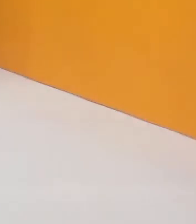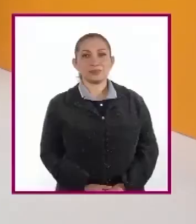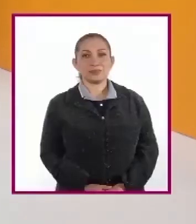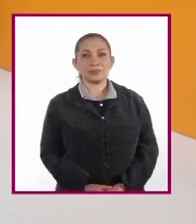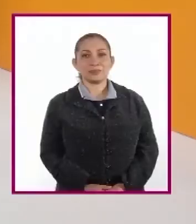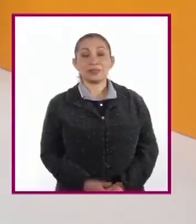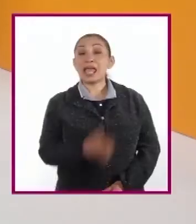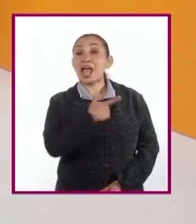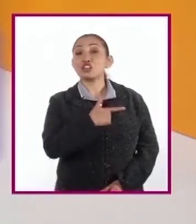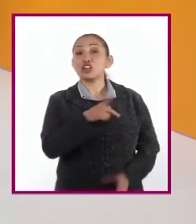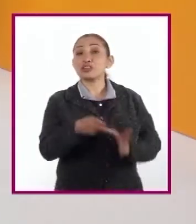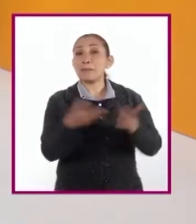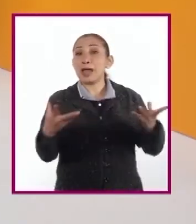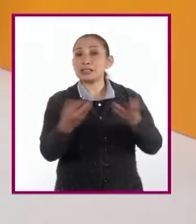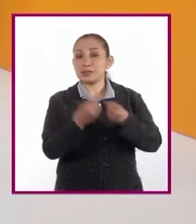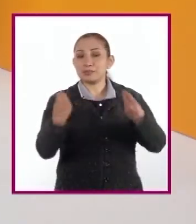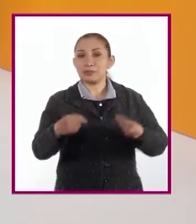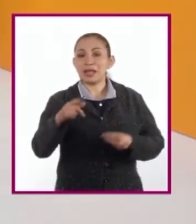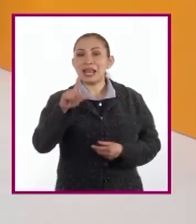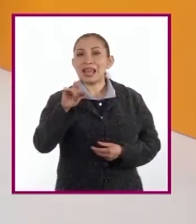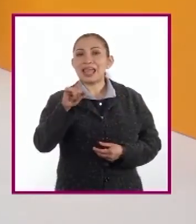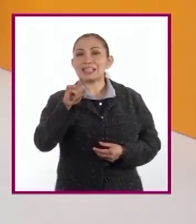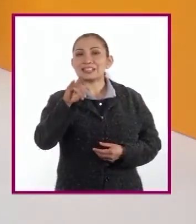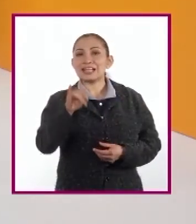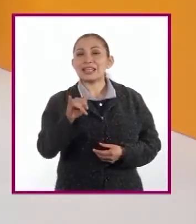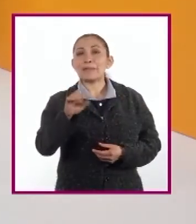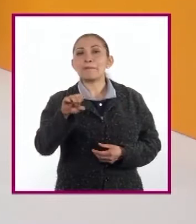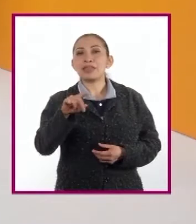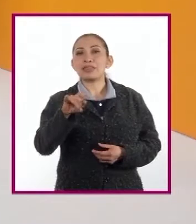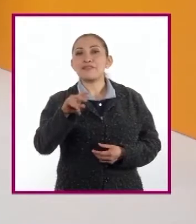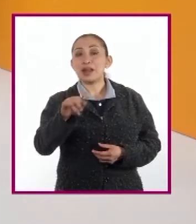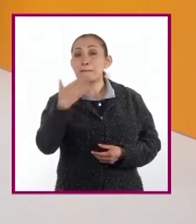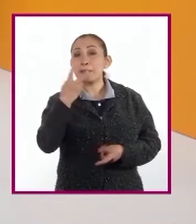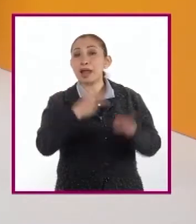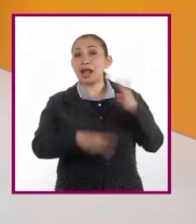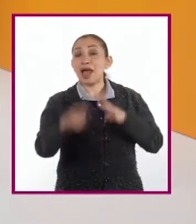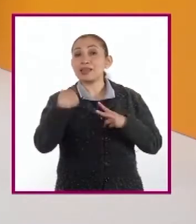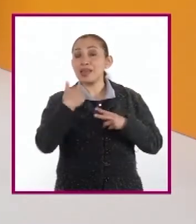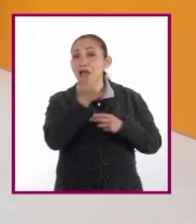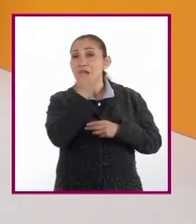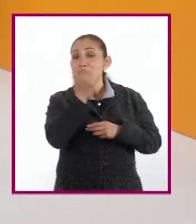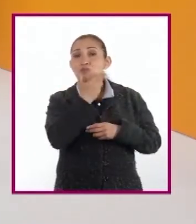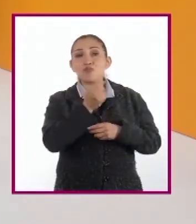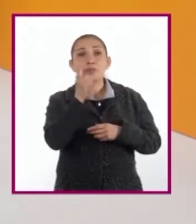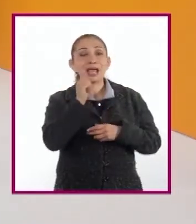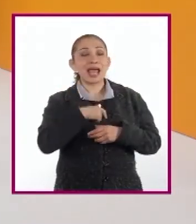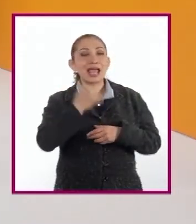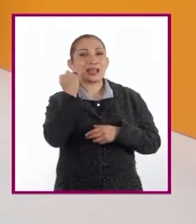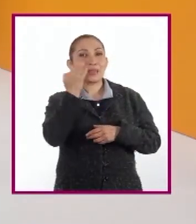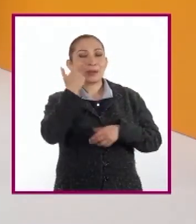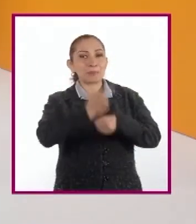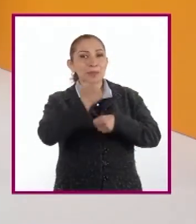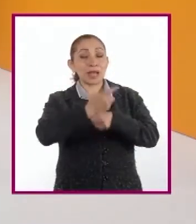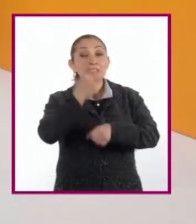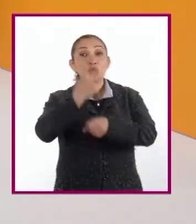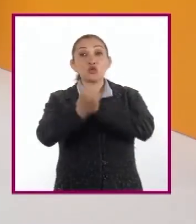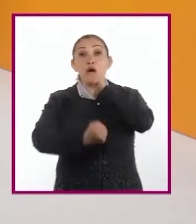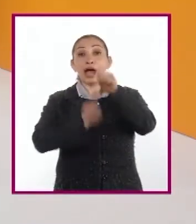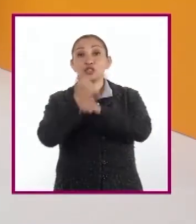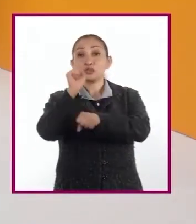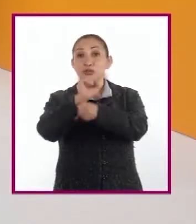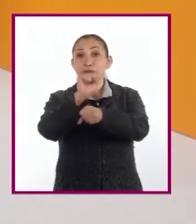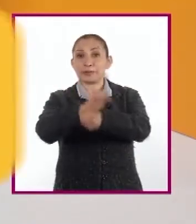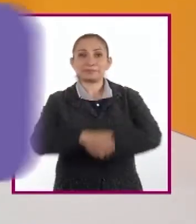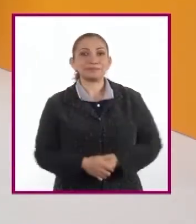gusto encontrarnos de nuevo. Mi nombre es Leslie Mendívil y les doy la bienvenida a las alumnas y alumnos de lengua materna de segundo grado de